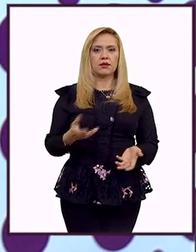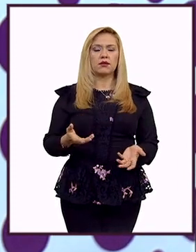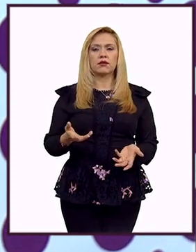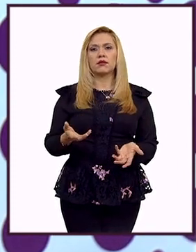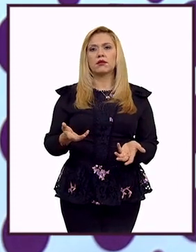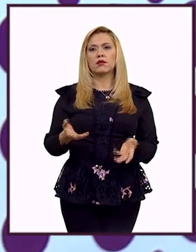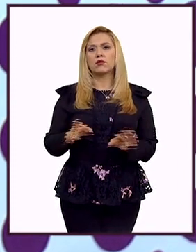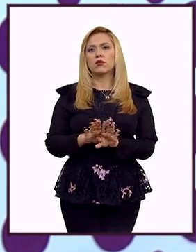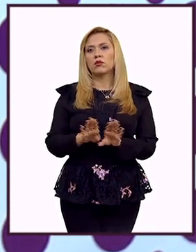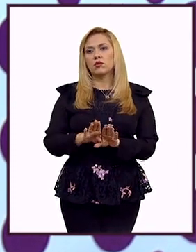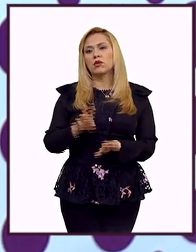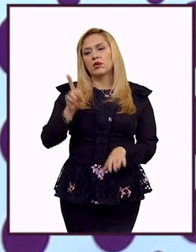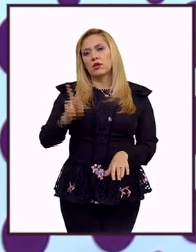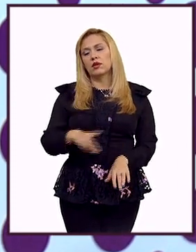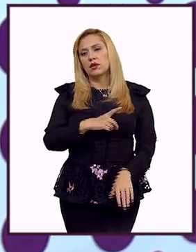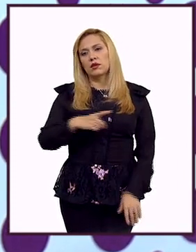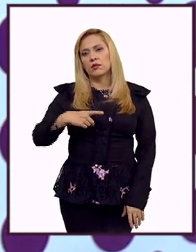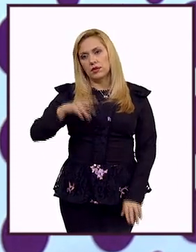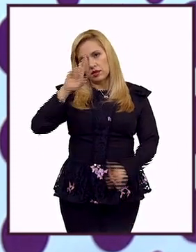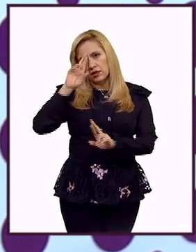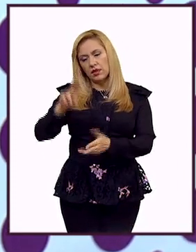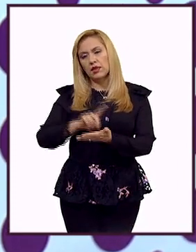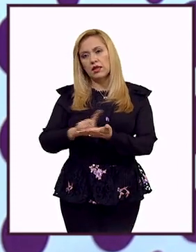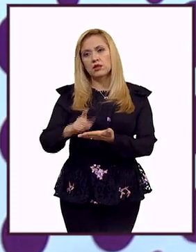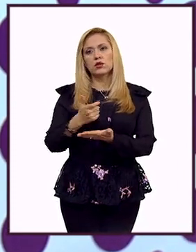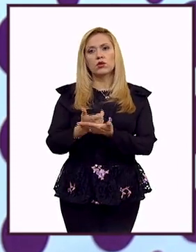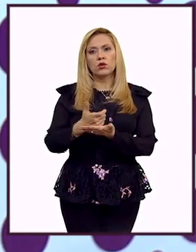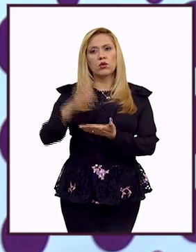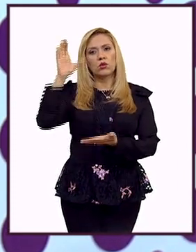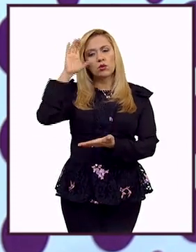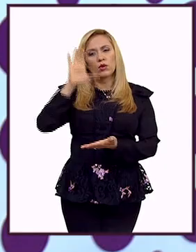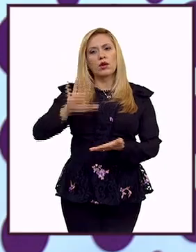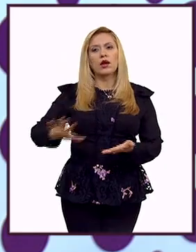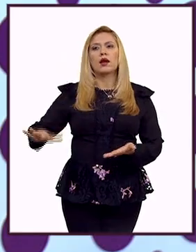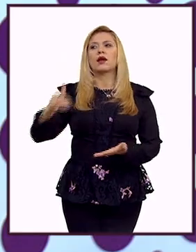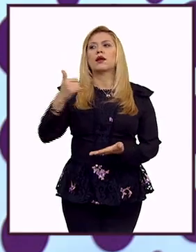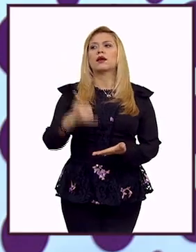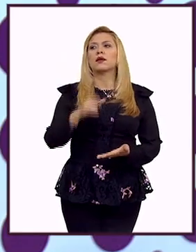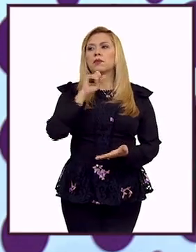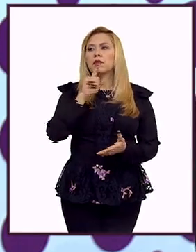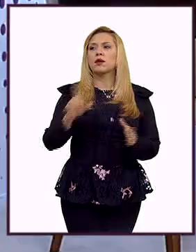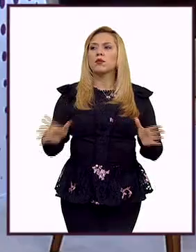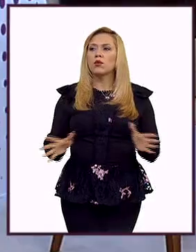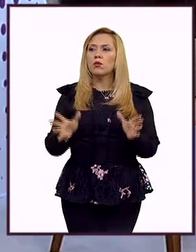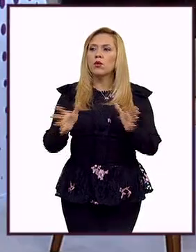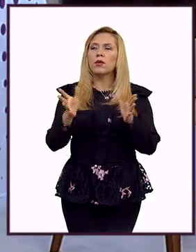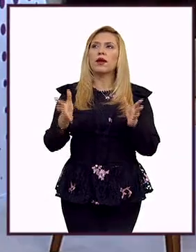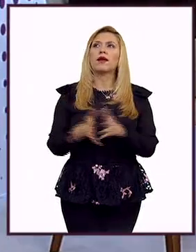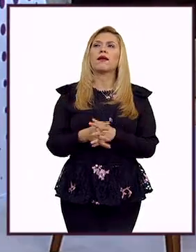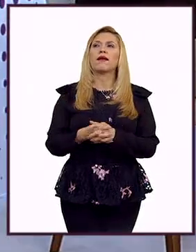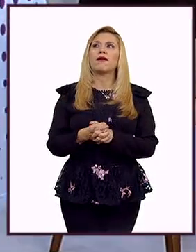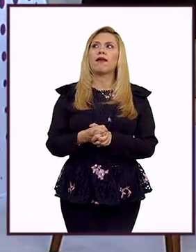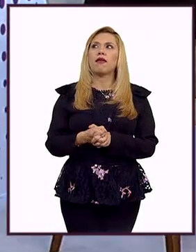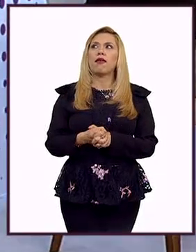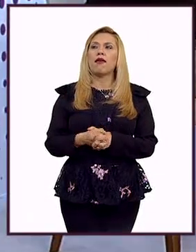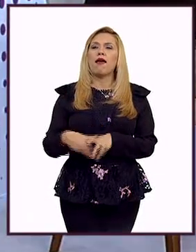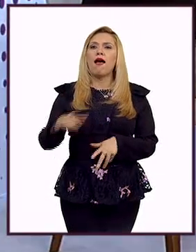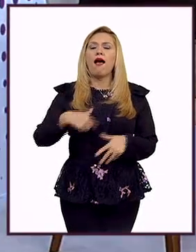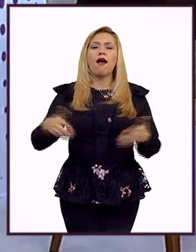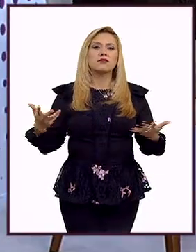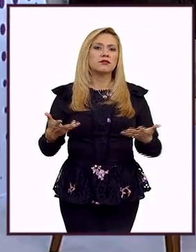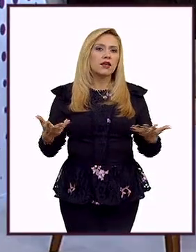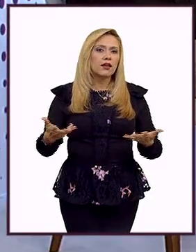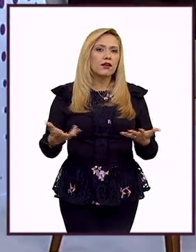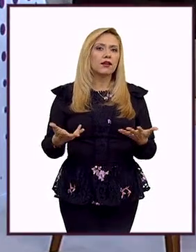también de que reconozca los derechos pues, económicos, sociales y culturales, y a la vez promueva también hagamos aspectos